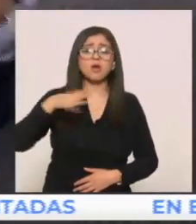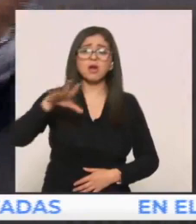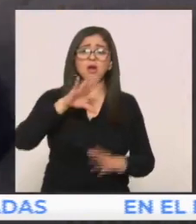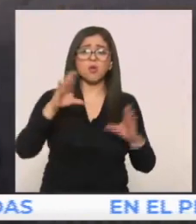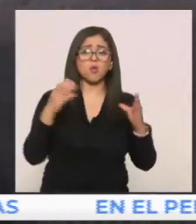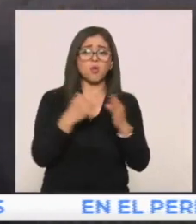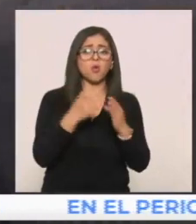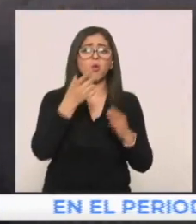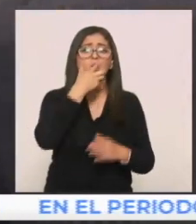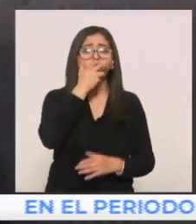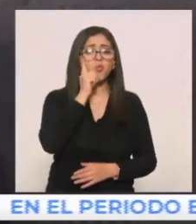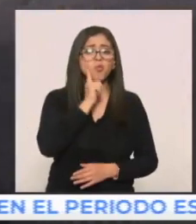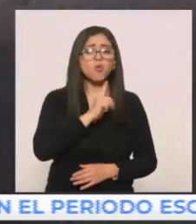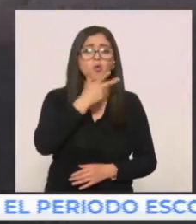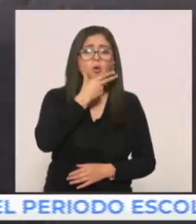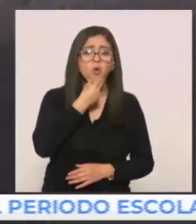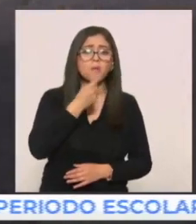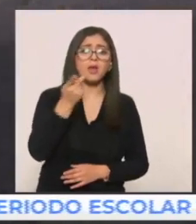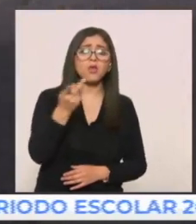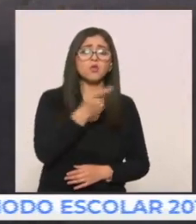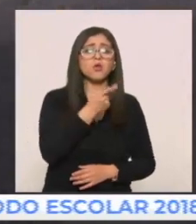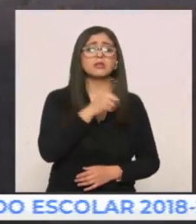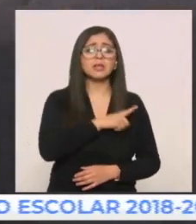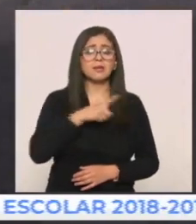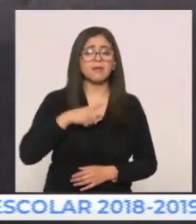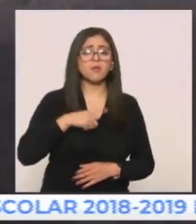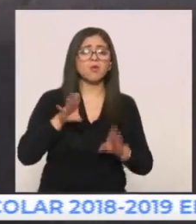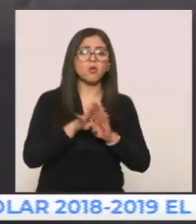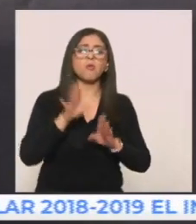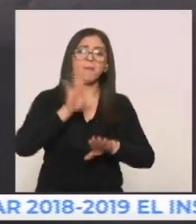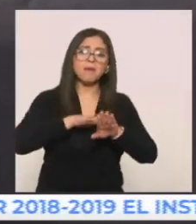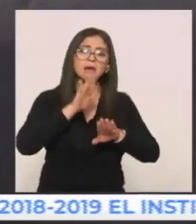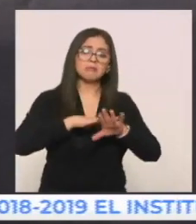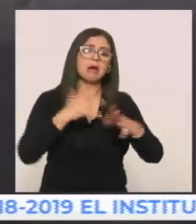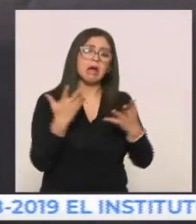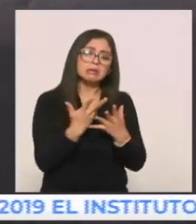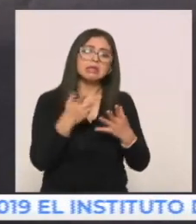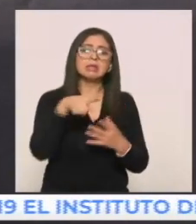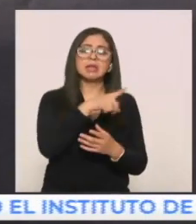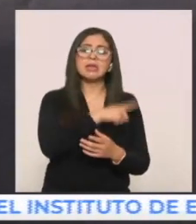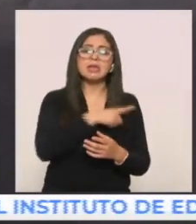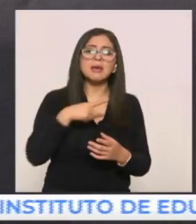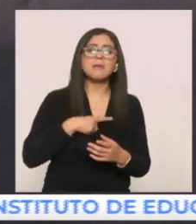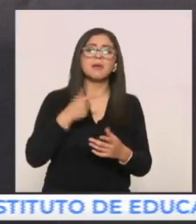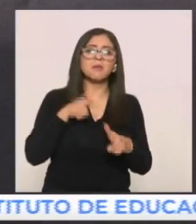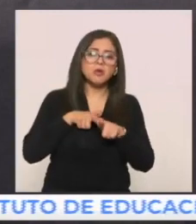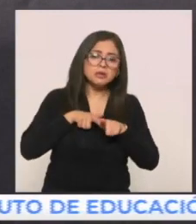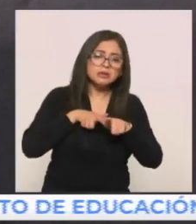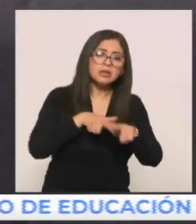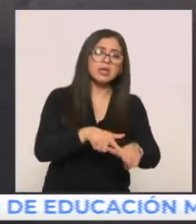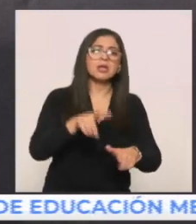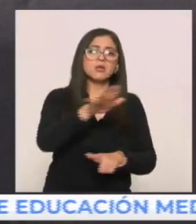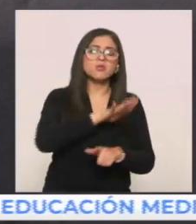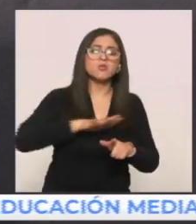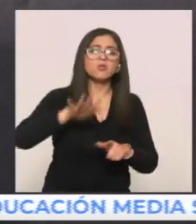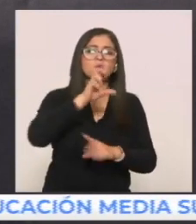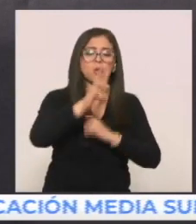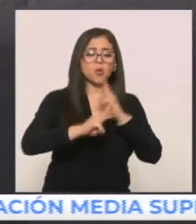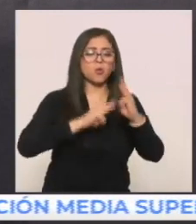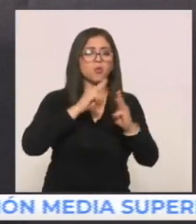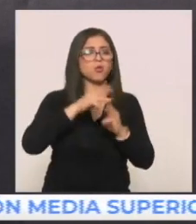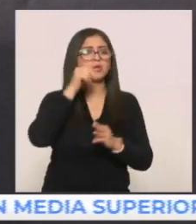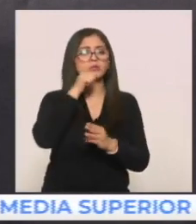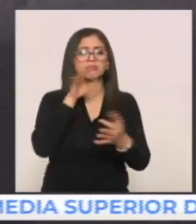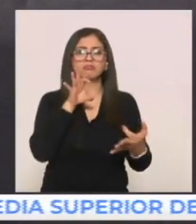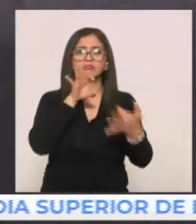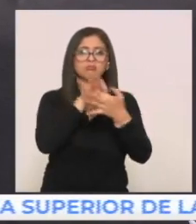que nos cubre a mujeres y a hombres. Ambas partes tenemos mucho que hacer, porque además nos necesitamos para perpetuar la especie, para continuar, el mundo lo compartimos.